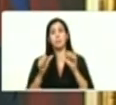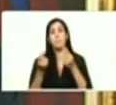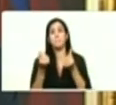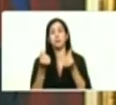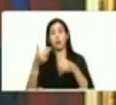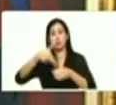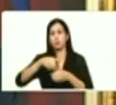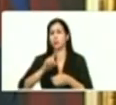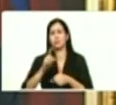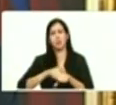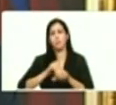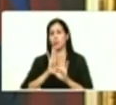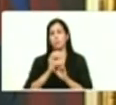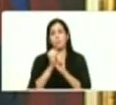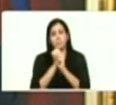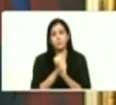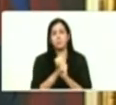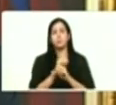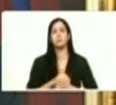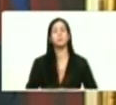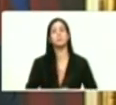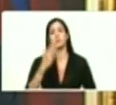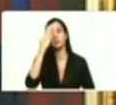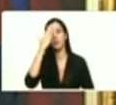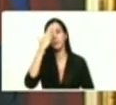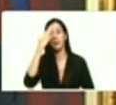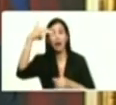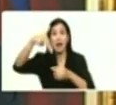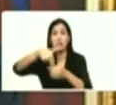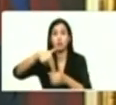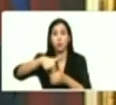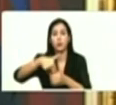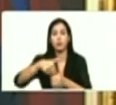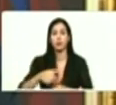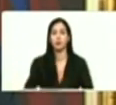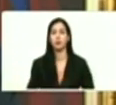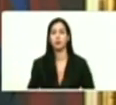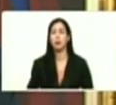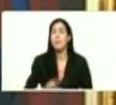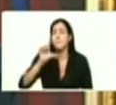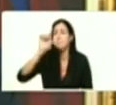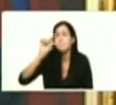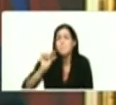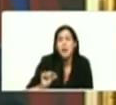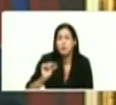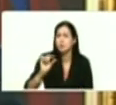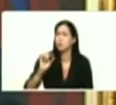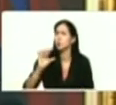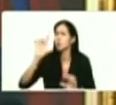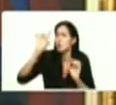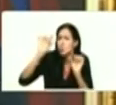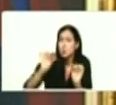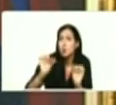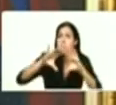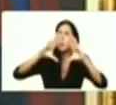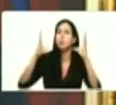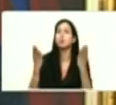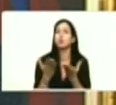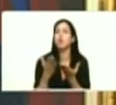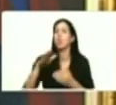venezolana ustedes saben que es la gasolina más barata del mundo eso lo sabemos ¿verdad?